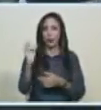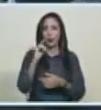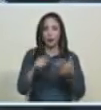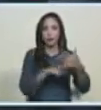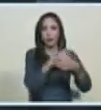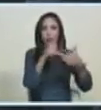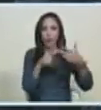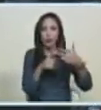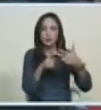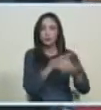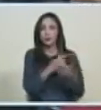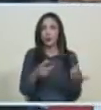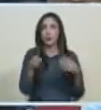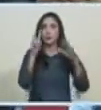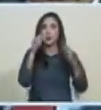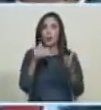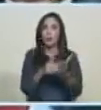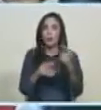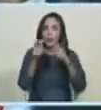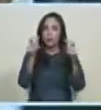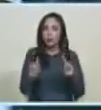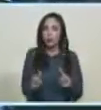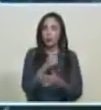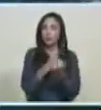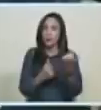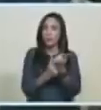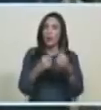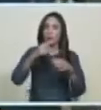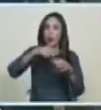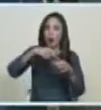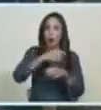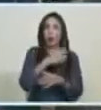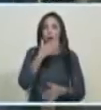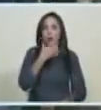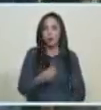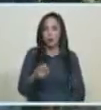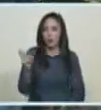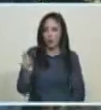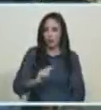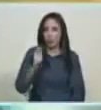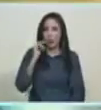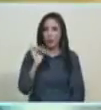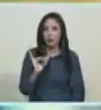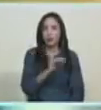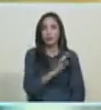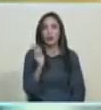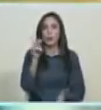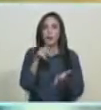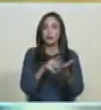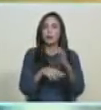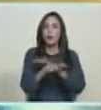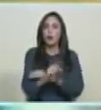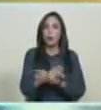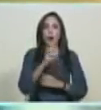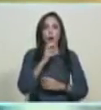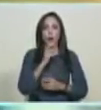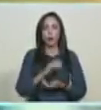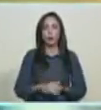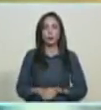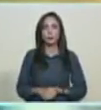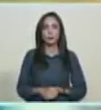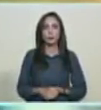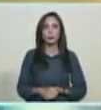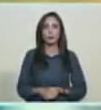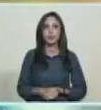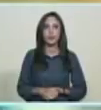que los 7.000 ahorristas, compañeros, con los aguinaldos de este año, tengan participación en el plan